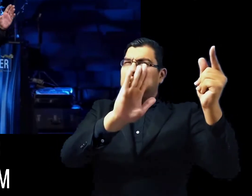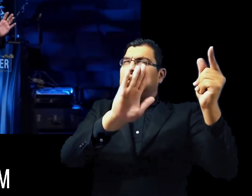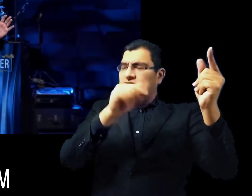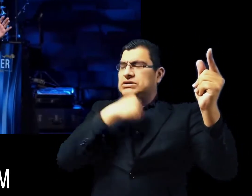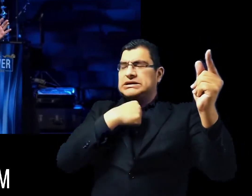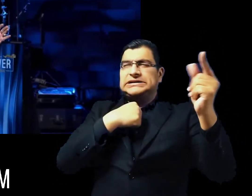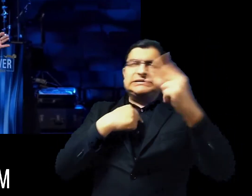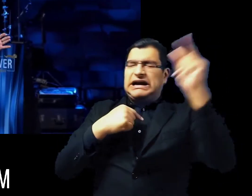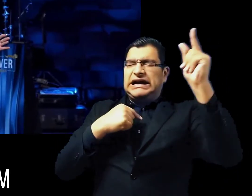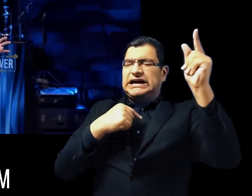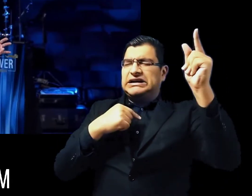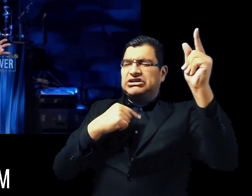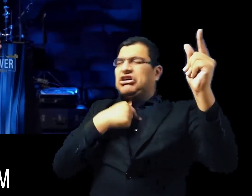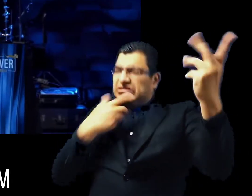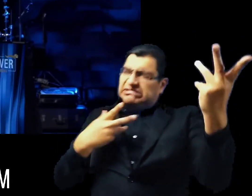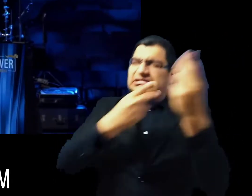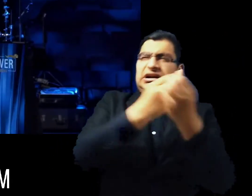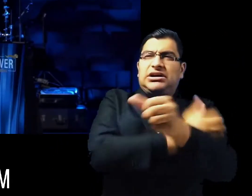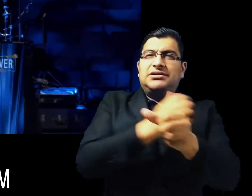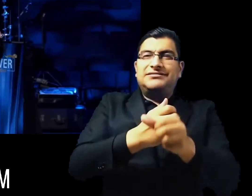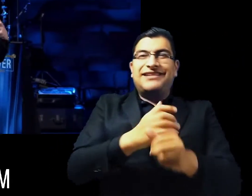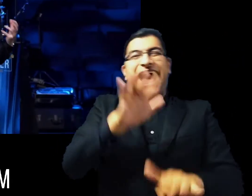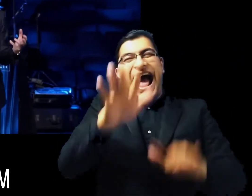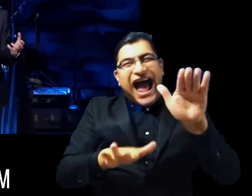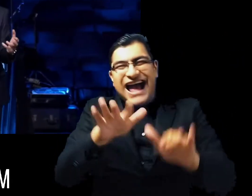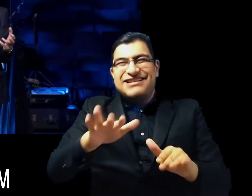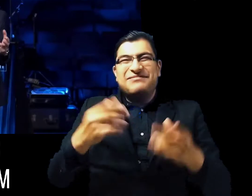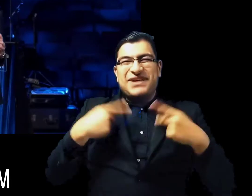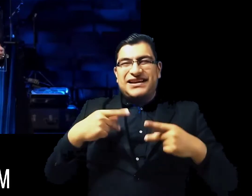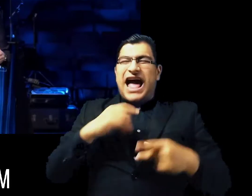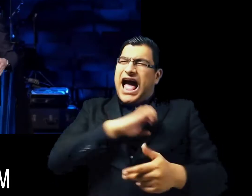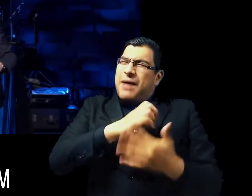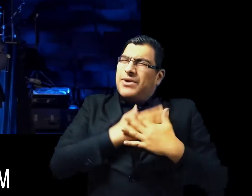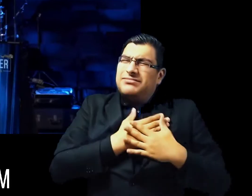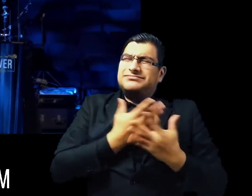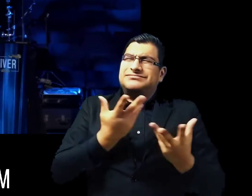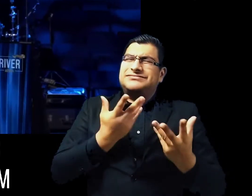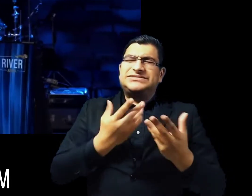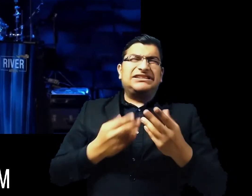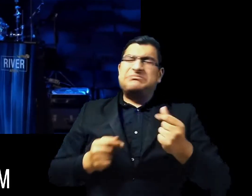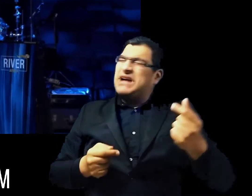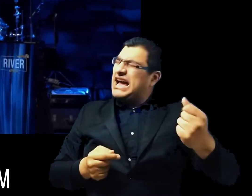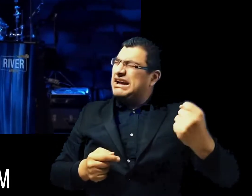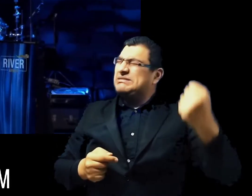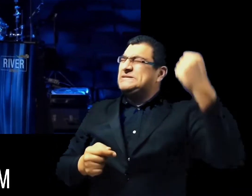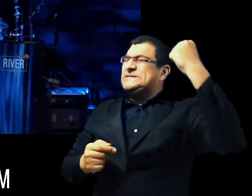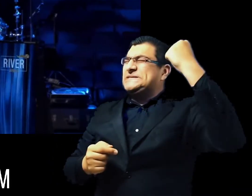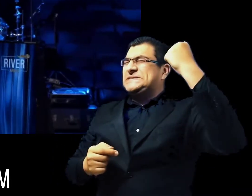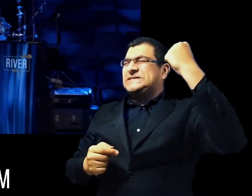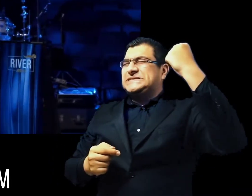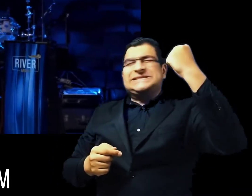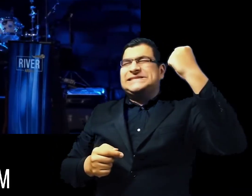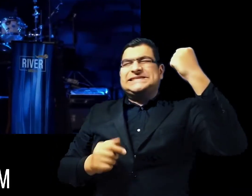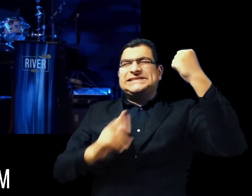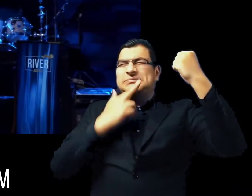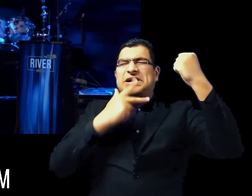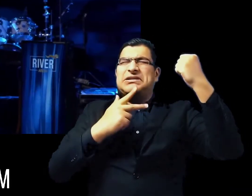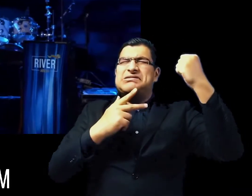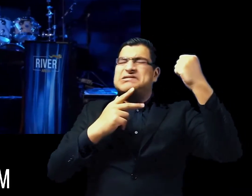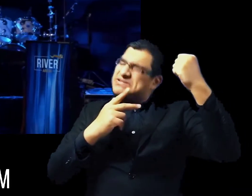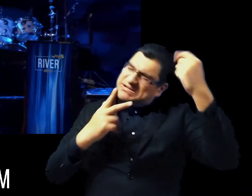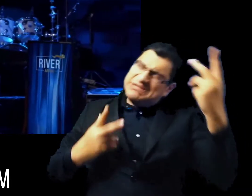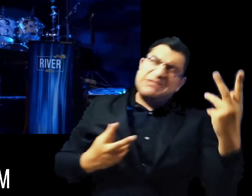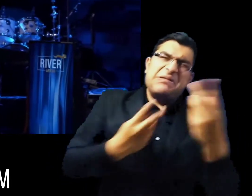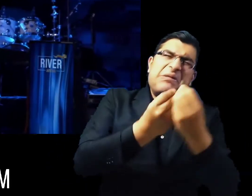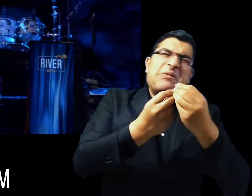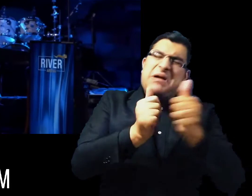acompaño. Vieron que a veces hay personas que aman tanto que lo mandan a pasear al otro y dicen, no, pero espera que voy contigo a donde